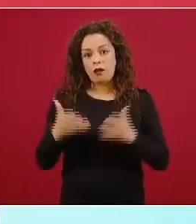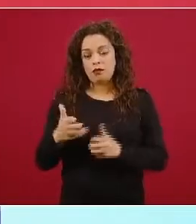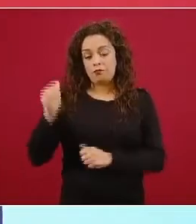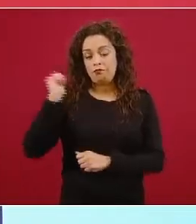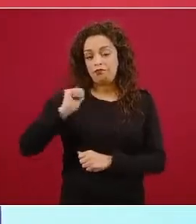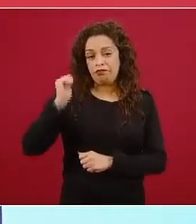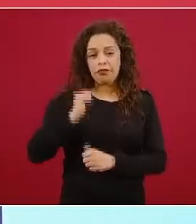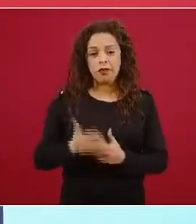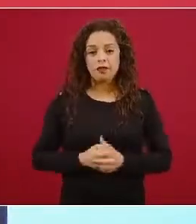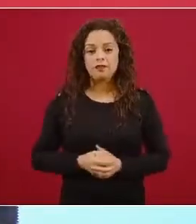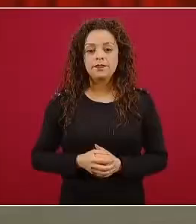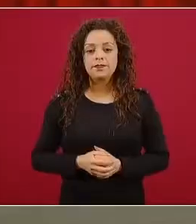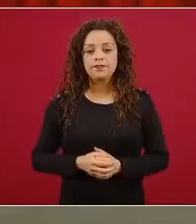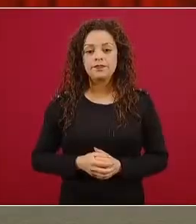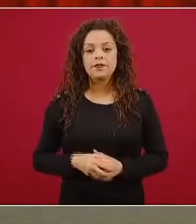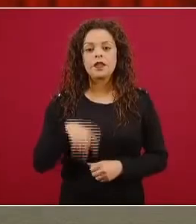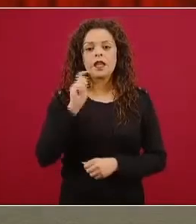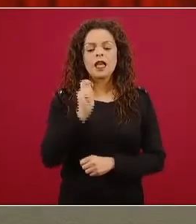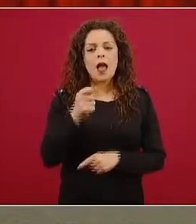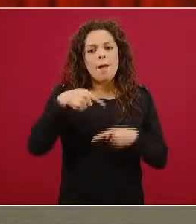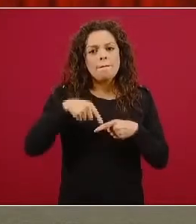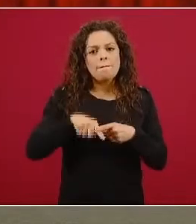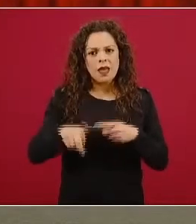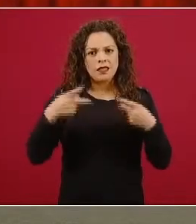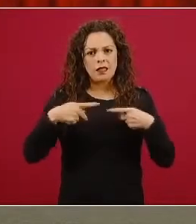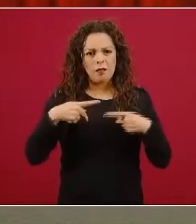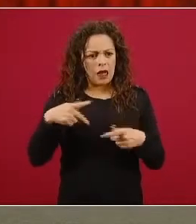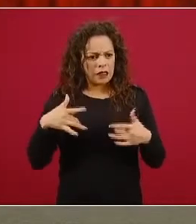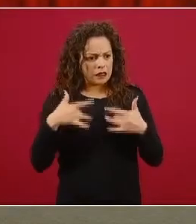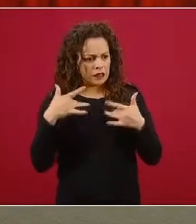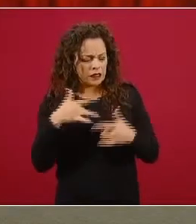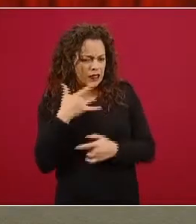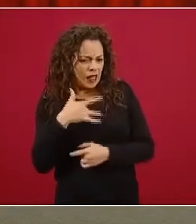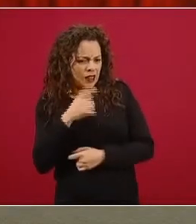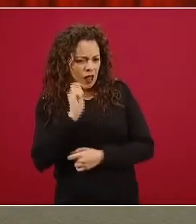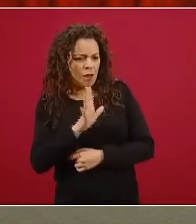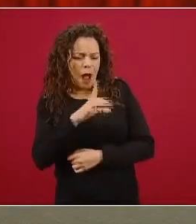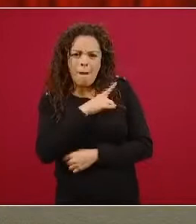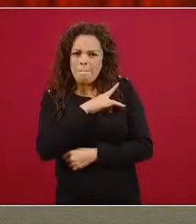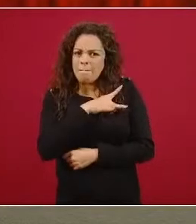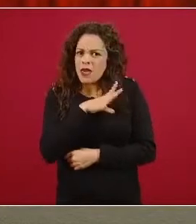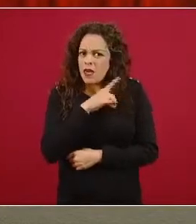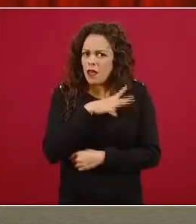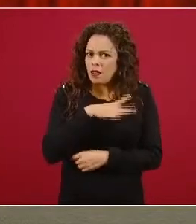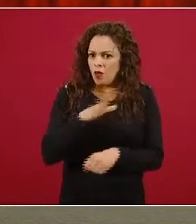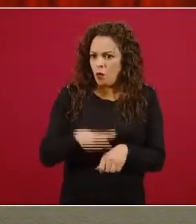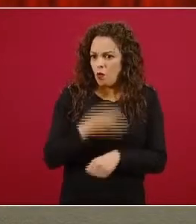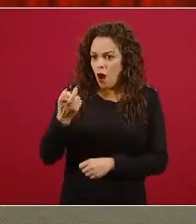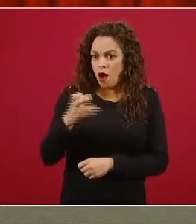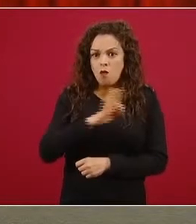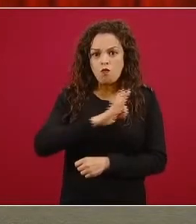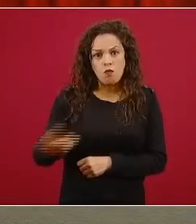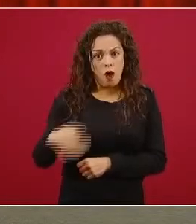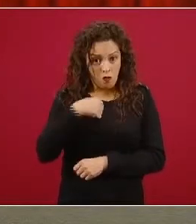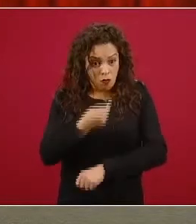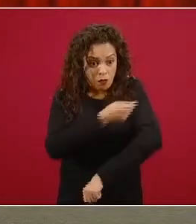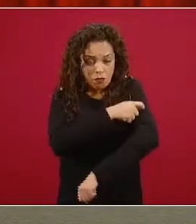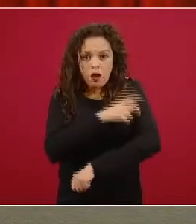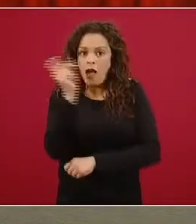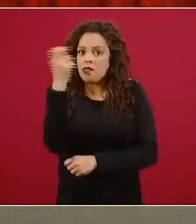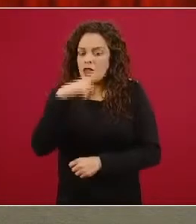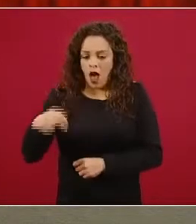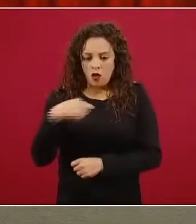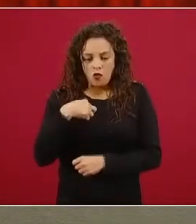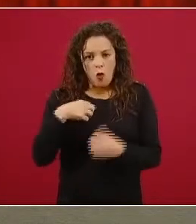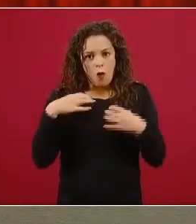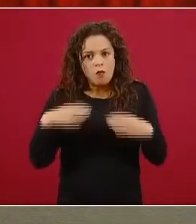se empezaron a incitar reacciones de miedo, reacciones adversas a decir este es un producto que me puede hacer daño. Lo cierto es que a